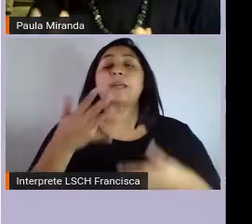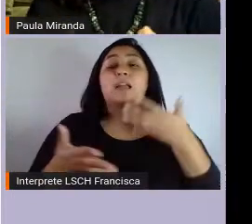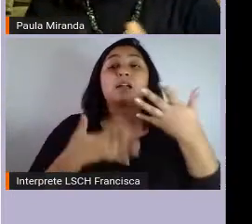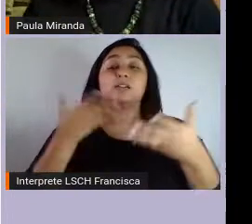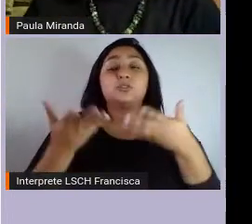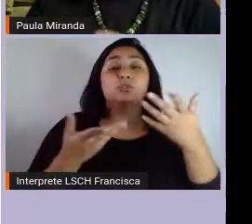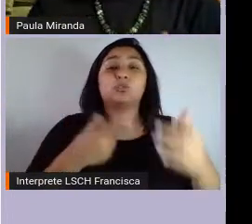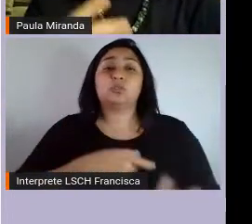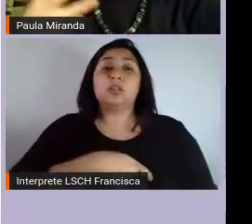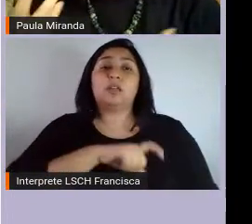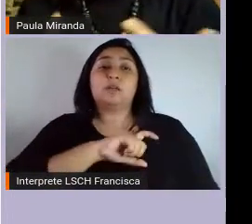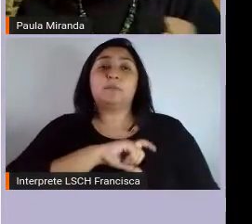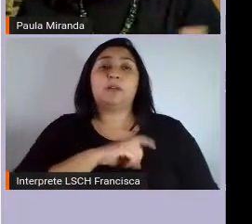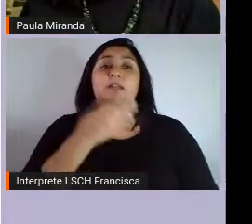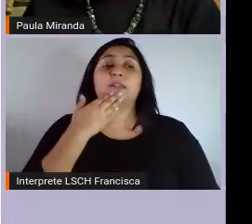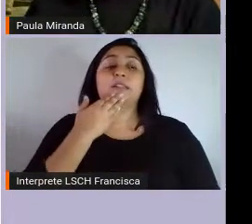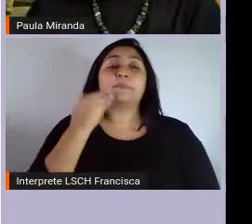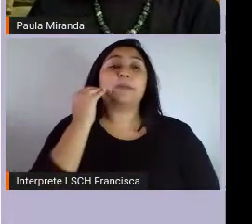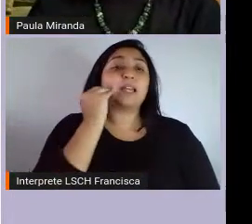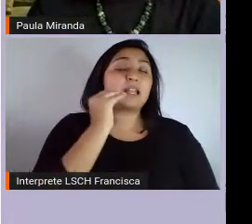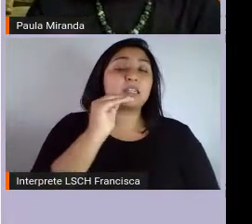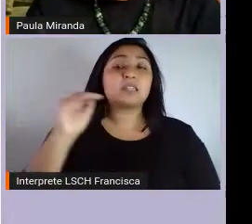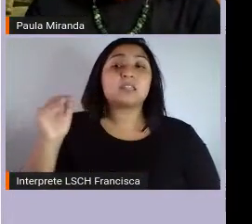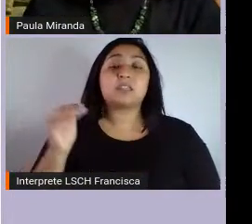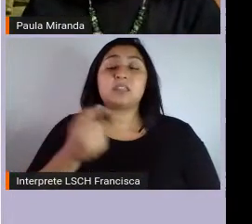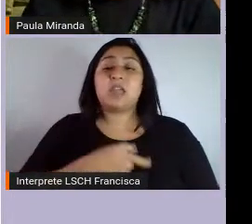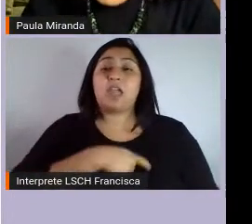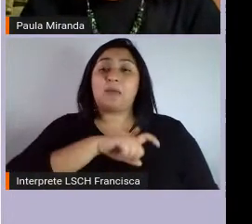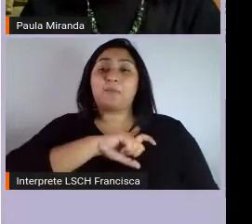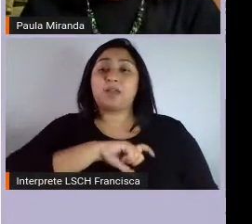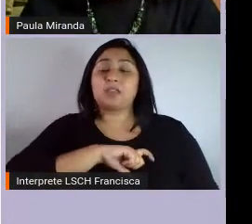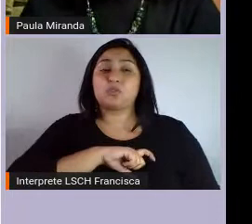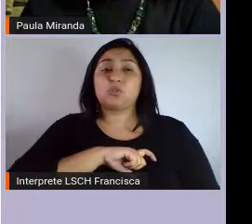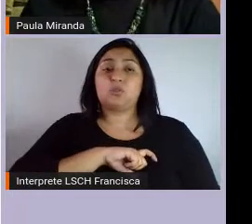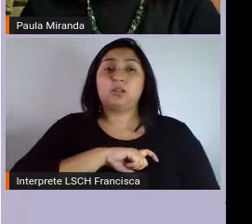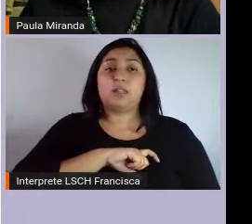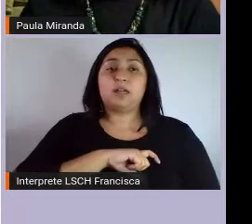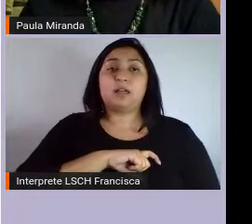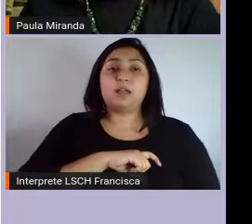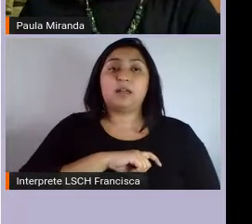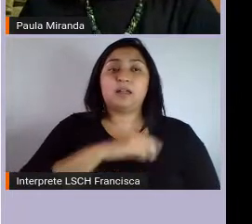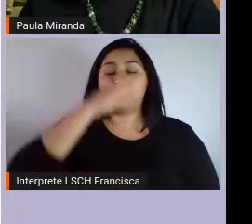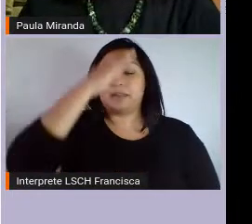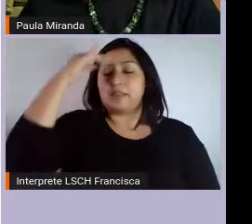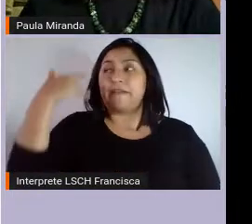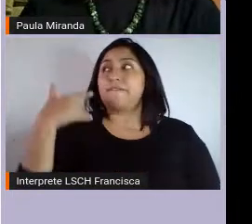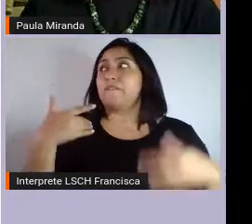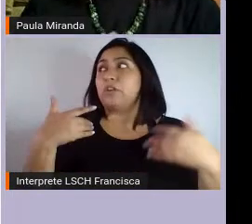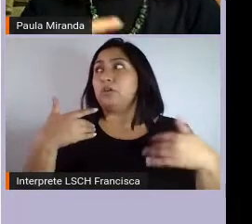las niñas de esa época, de las niñas españolas de esa época, de quien Violeta es muy admiradora durante muchos años.